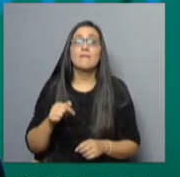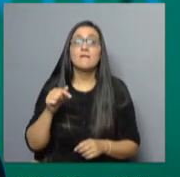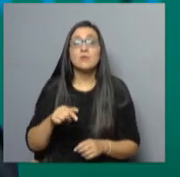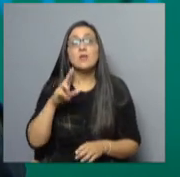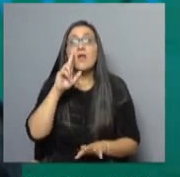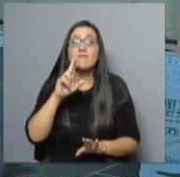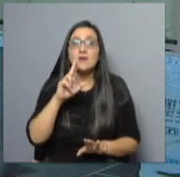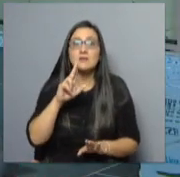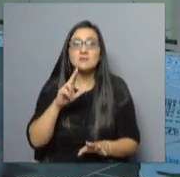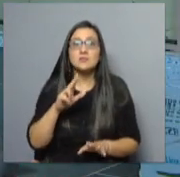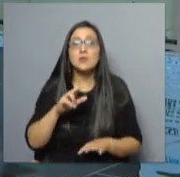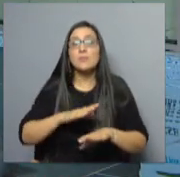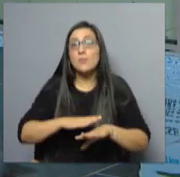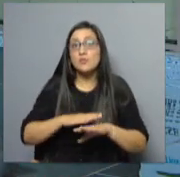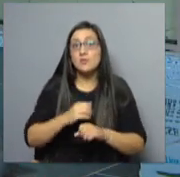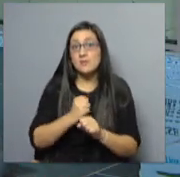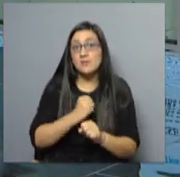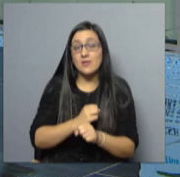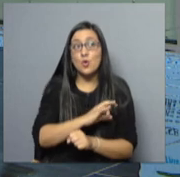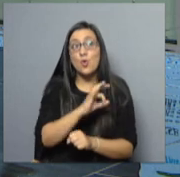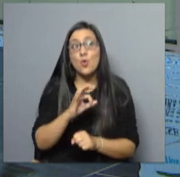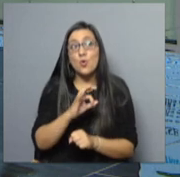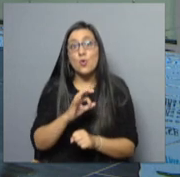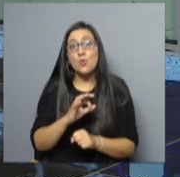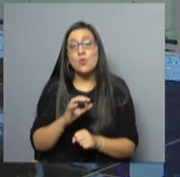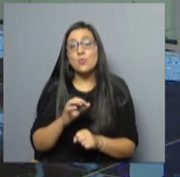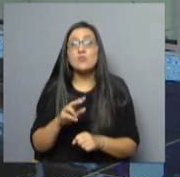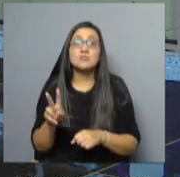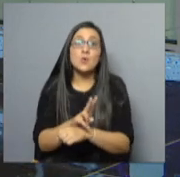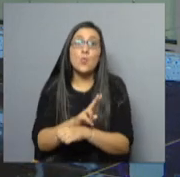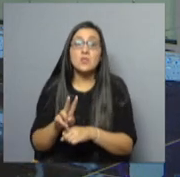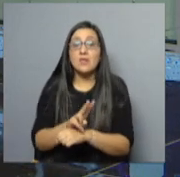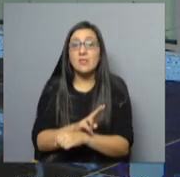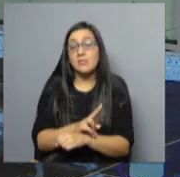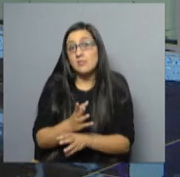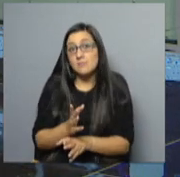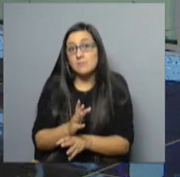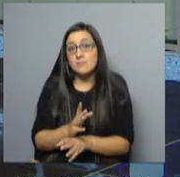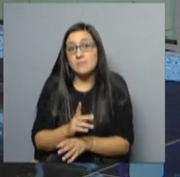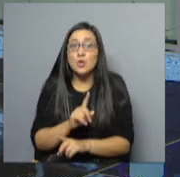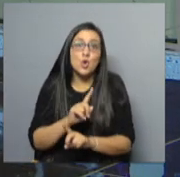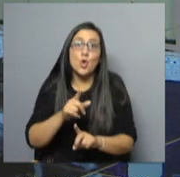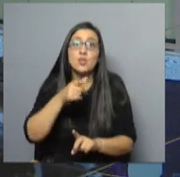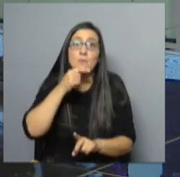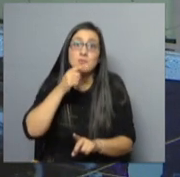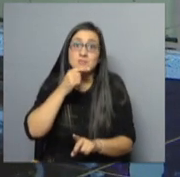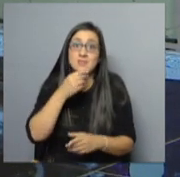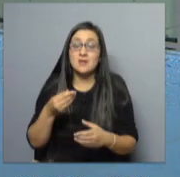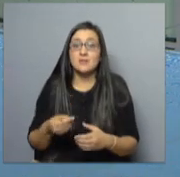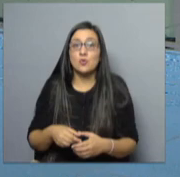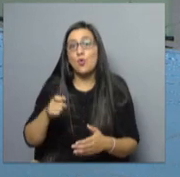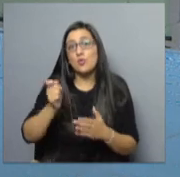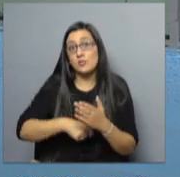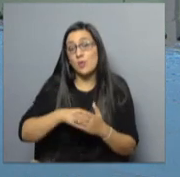que ver si son en el ejercicio de sus funciones o cuando también están cumpliendo funciones de seguridad pero no funciones de policía estatal y